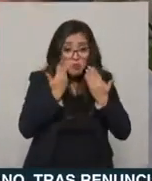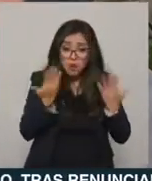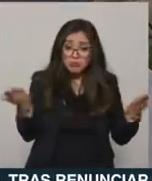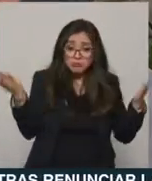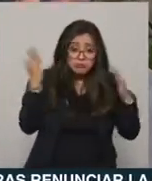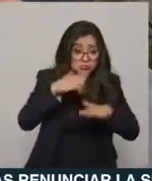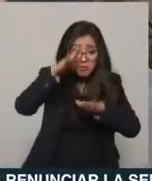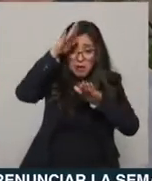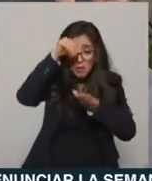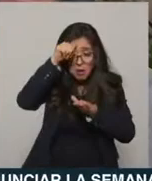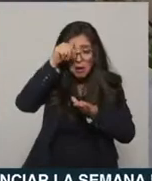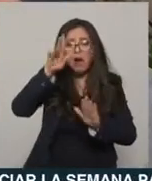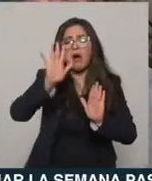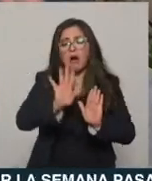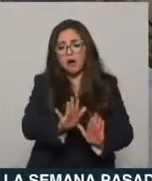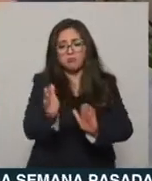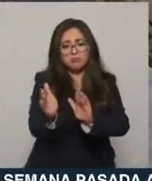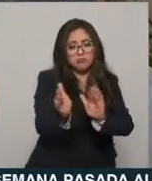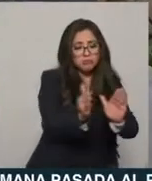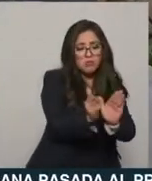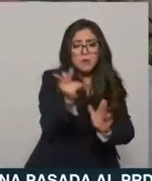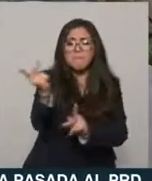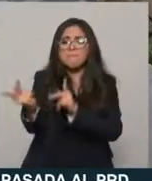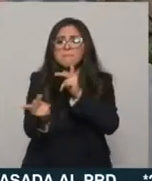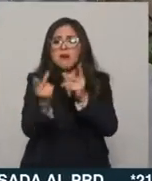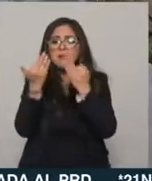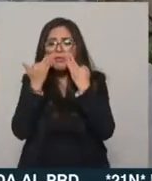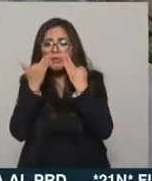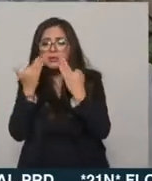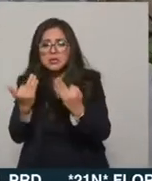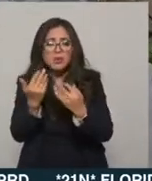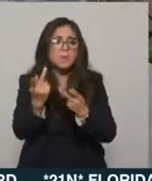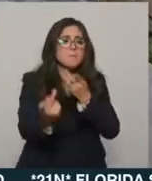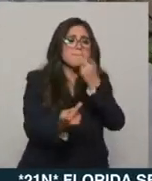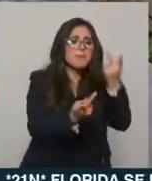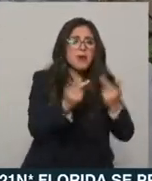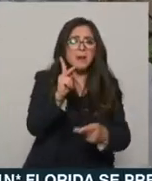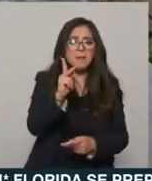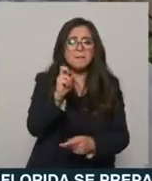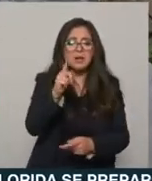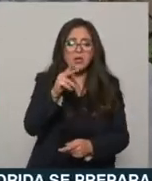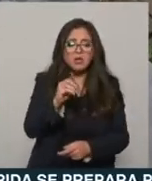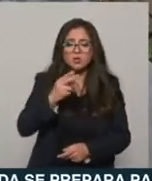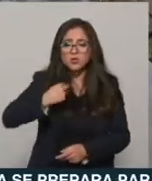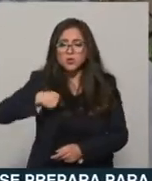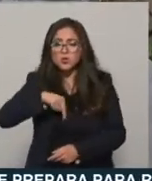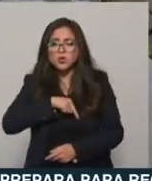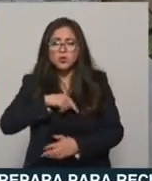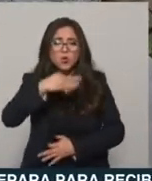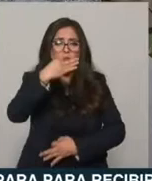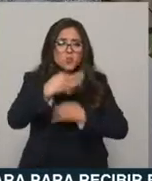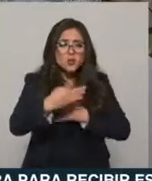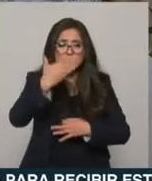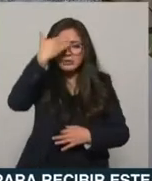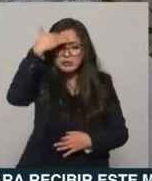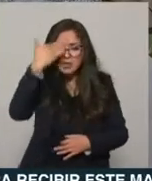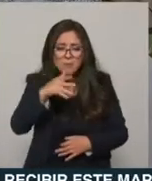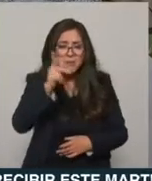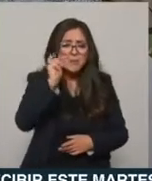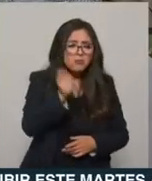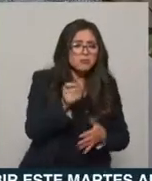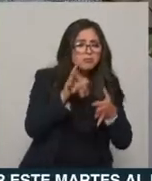escuchamos a los testigos, escuchamos a los peritos y con base a esa escucha activa que tenemos los jueces y una